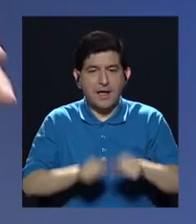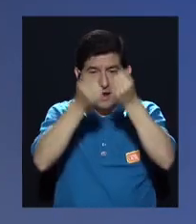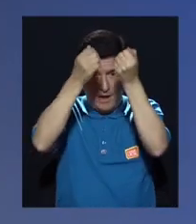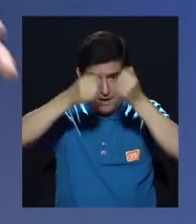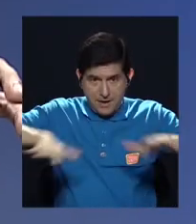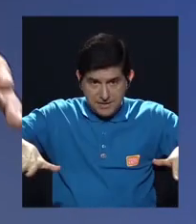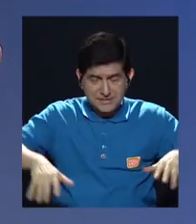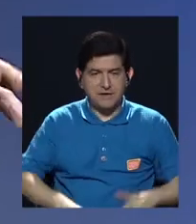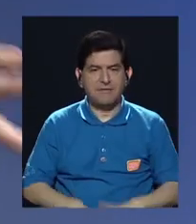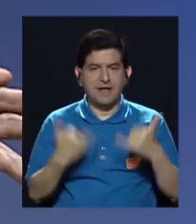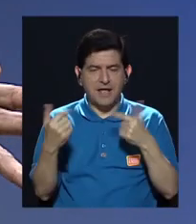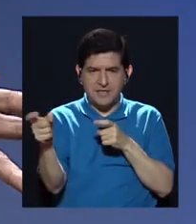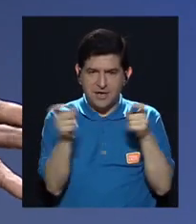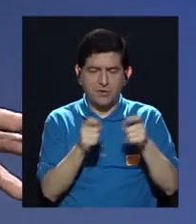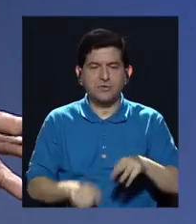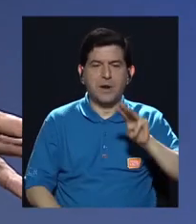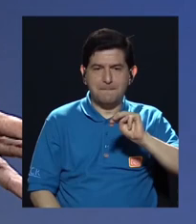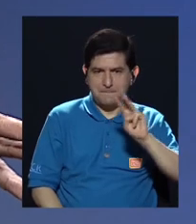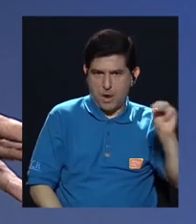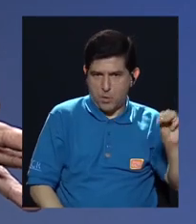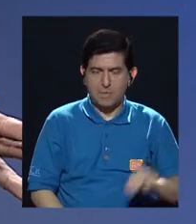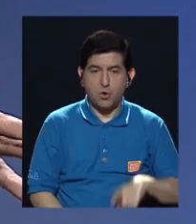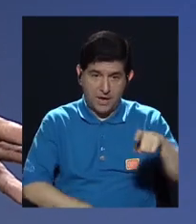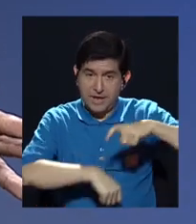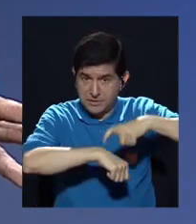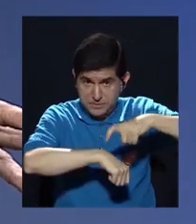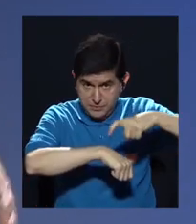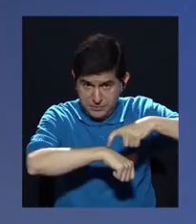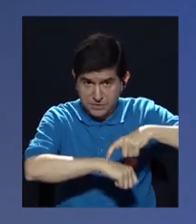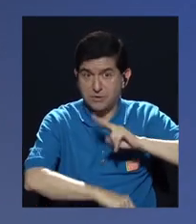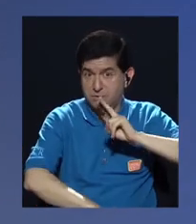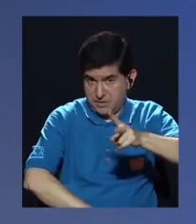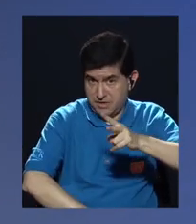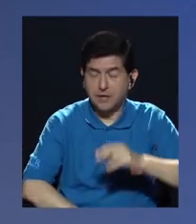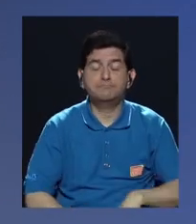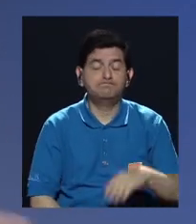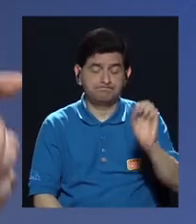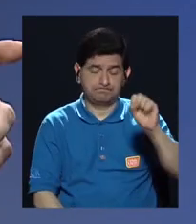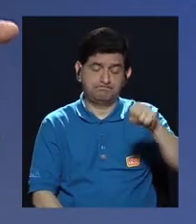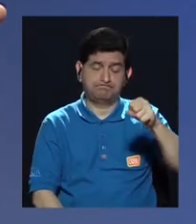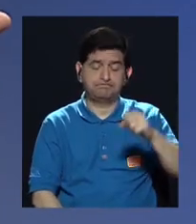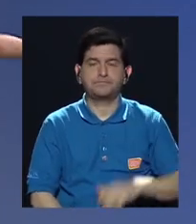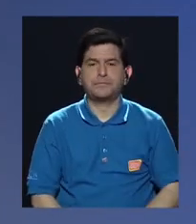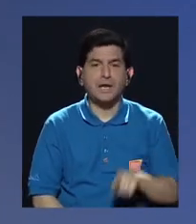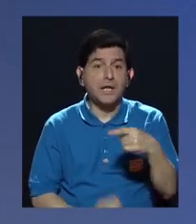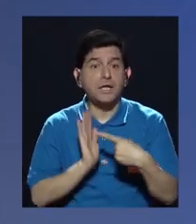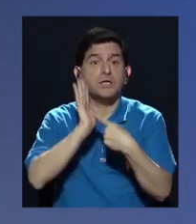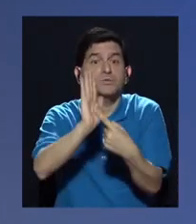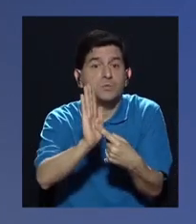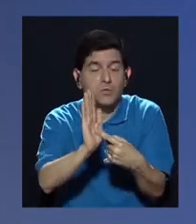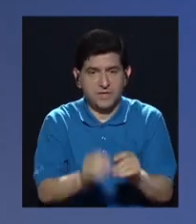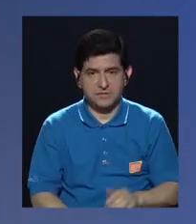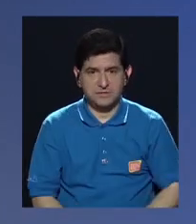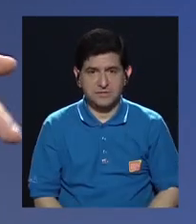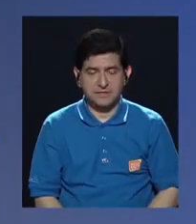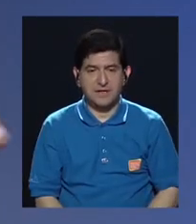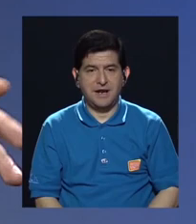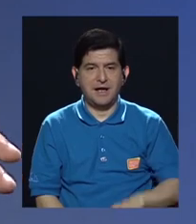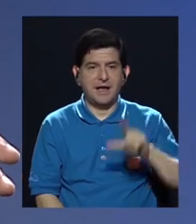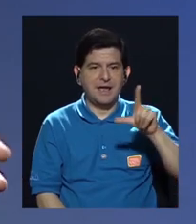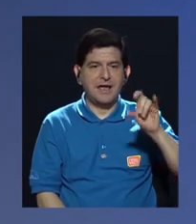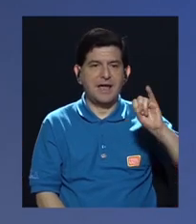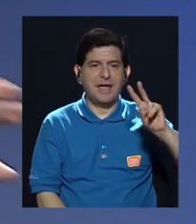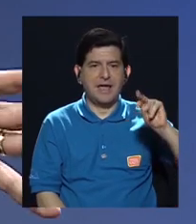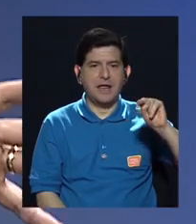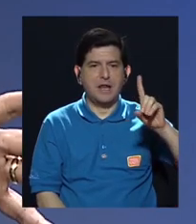Sabana había sido tomado también por don Manuel Mora en la época, uh-huh, ¿verdad? Entonces, eso demuestra de alguna manera que Lindora